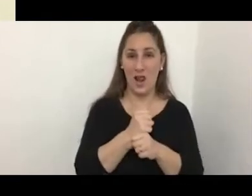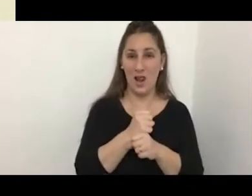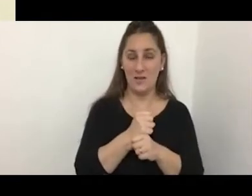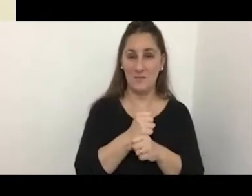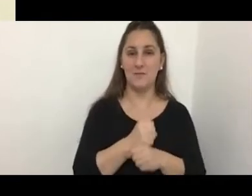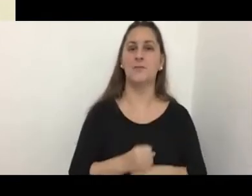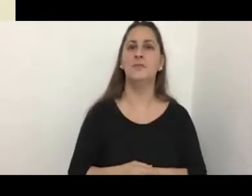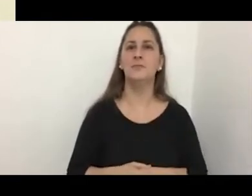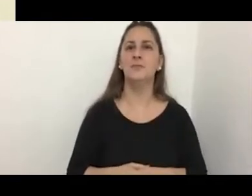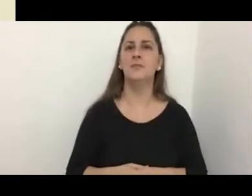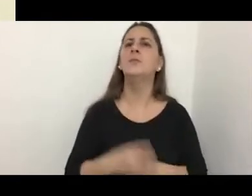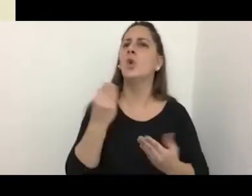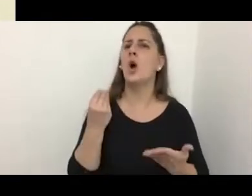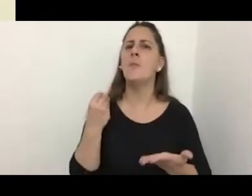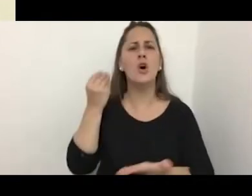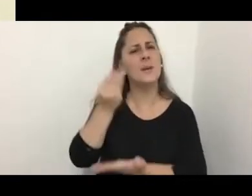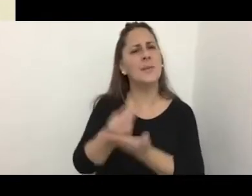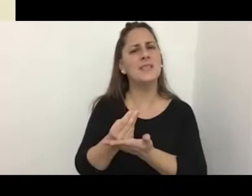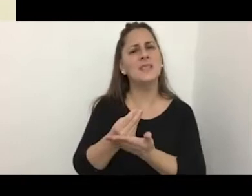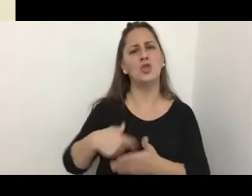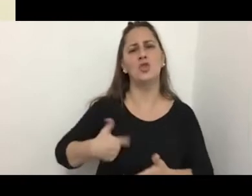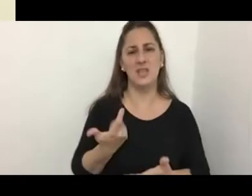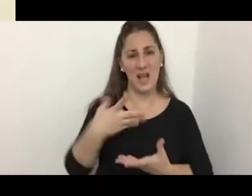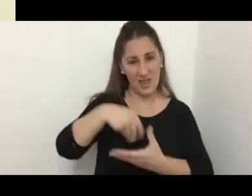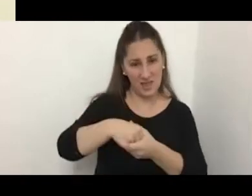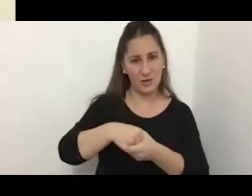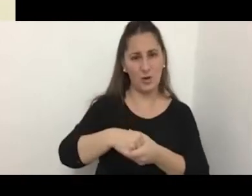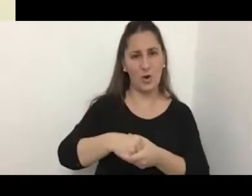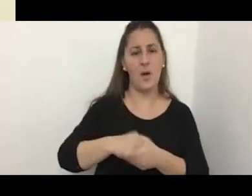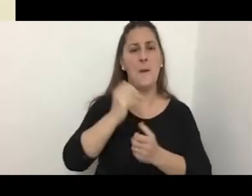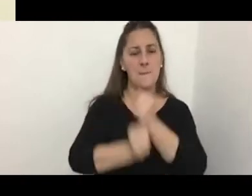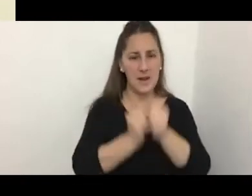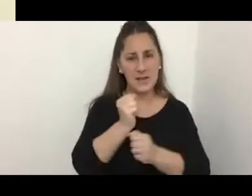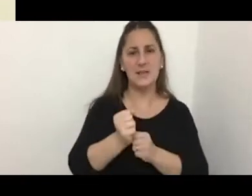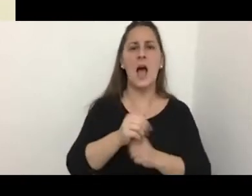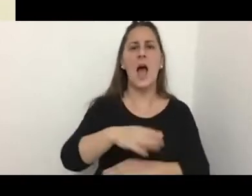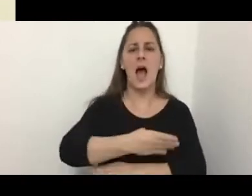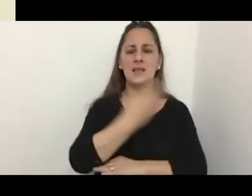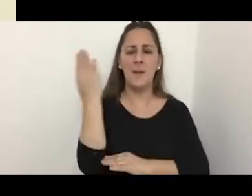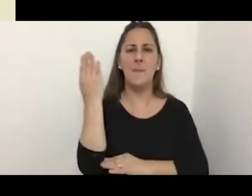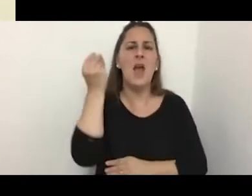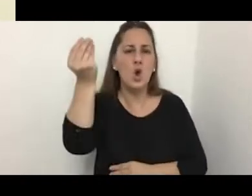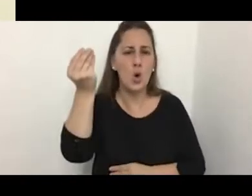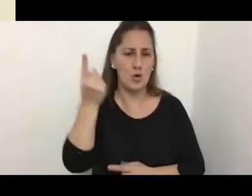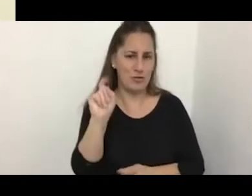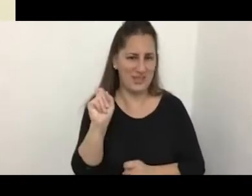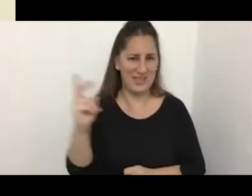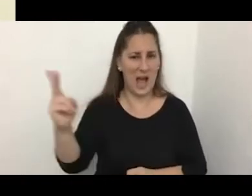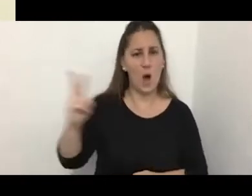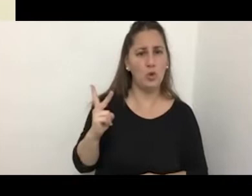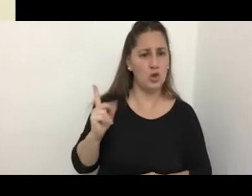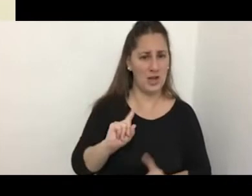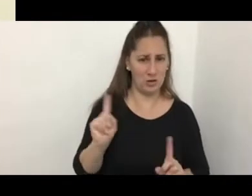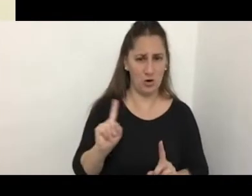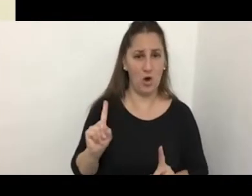¿cómo se da la representación sindical en la empresa? ¿Cómo podemos llevar adelante las asambleas que no necesitan autorización previa, pero si